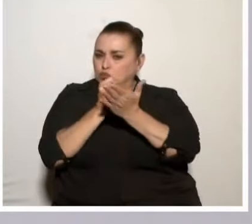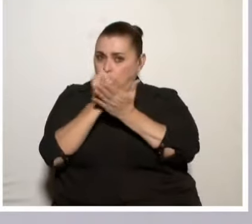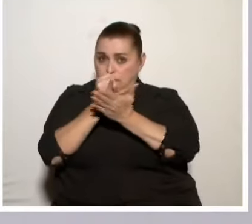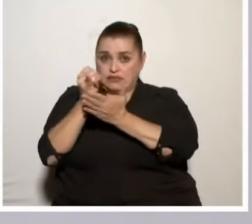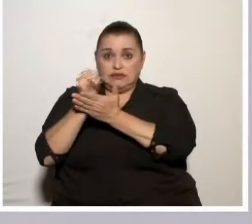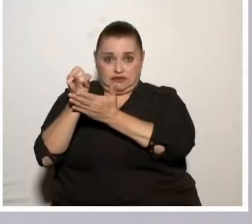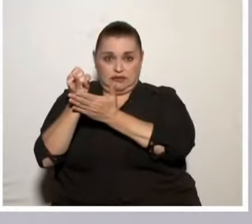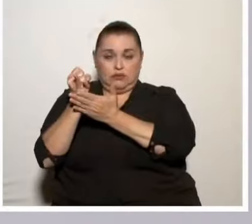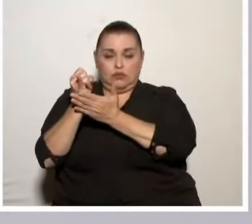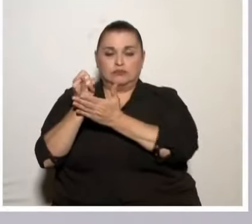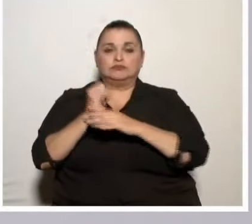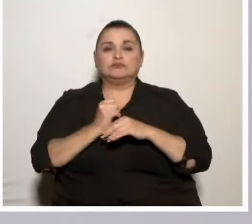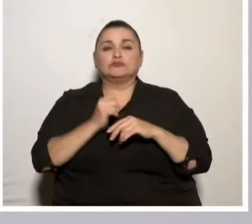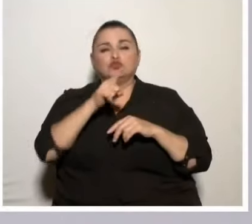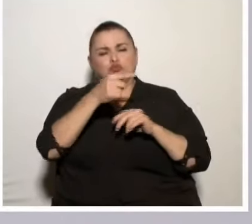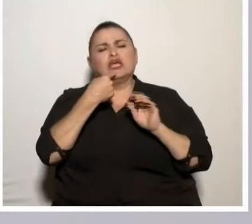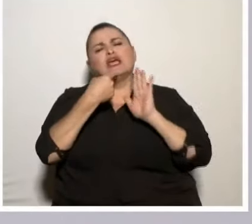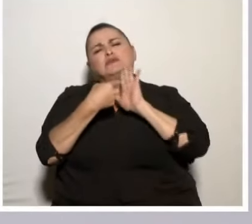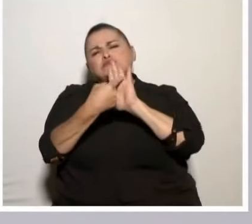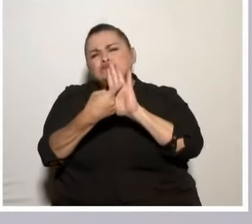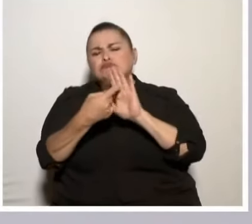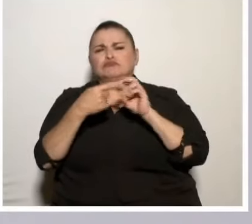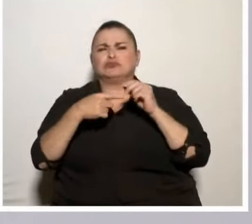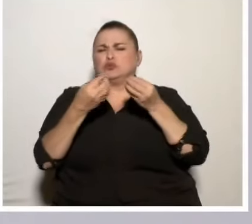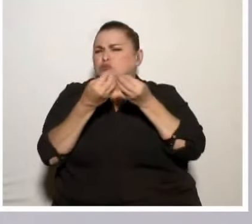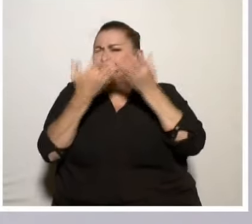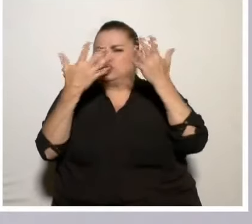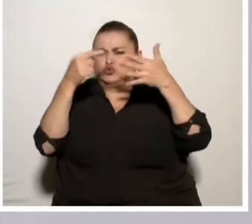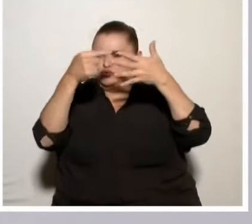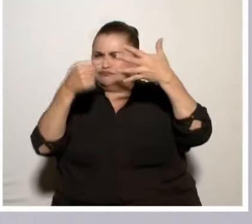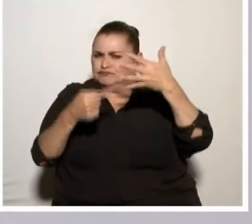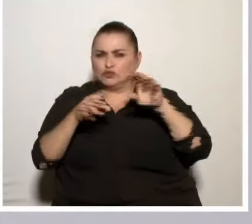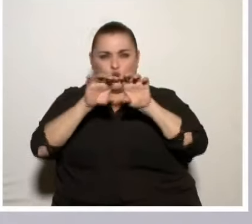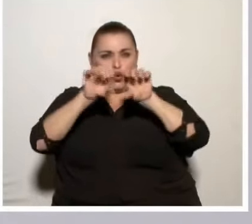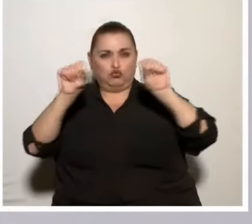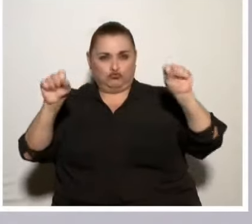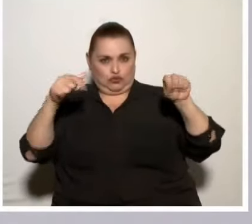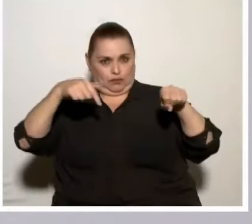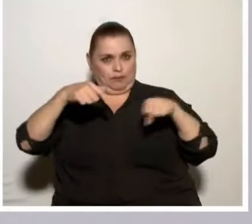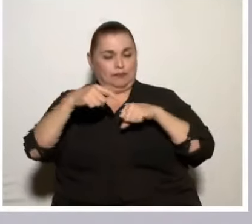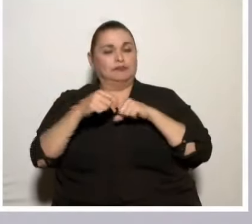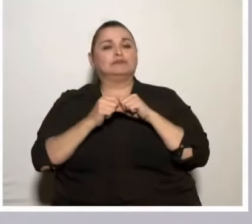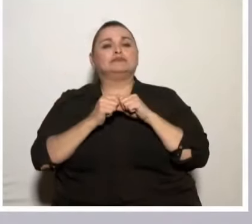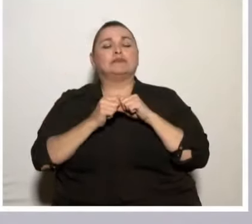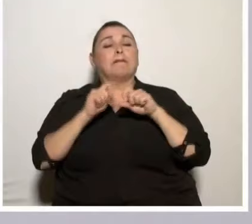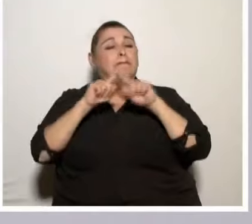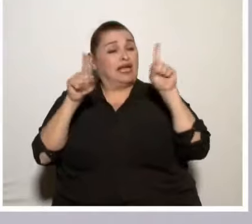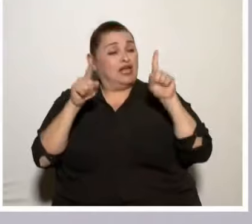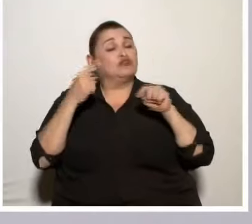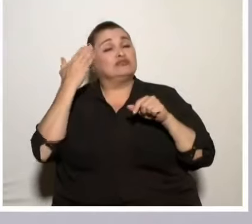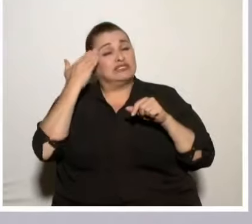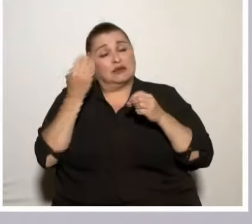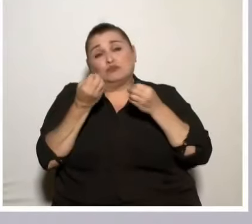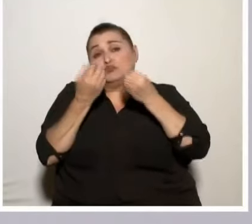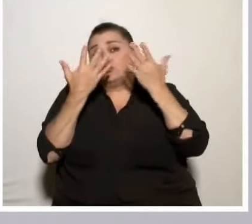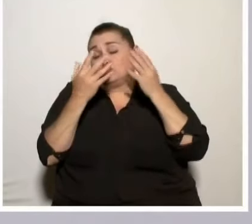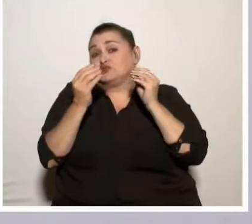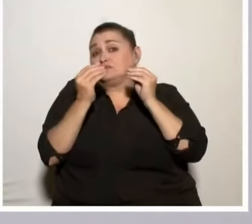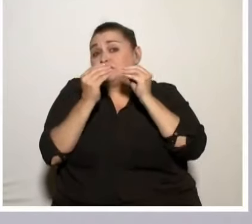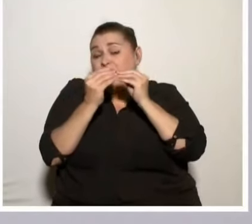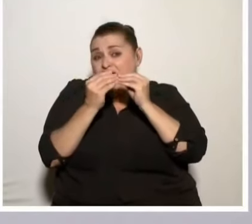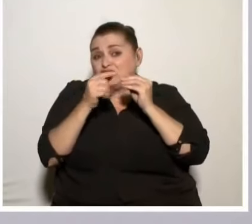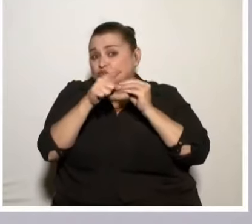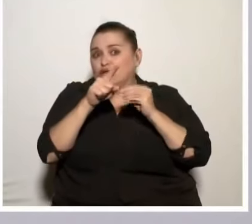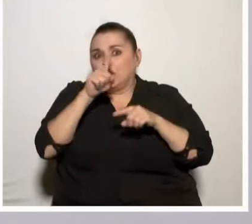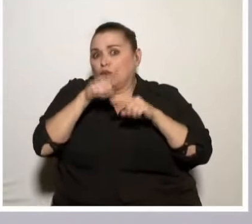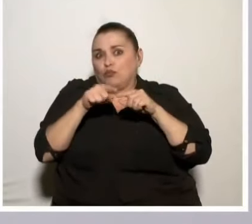investigativo y reveló varios casos de corrupción. Sin embargo, sé que muchos más tal vez se le salieron